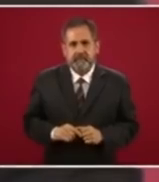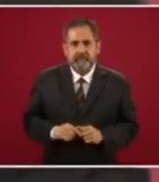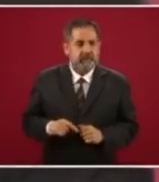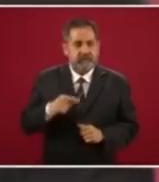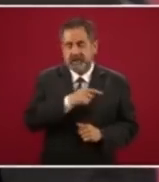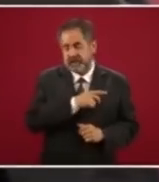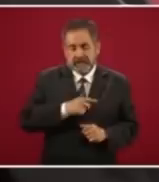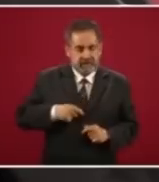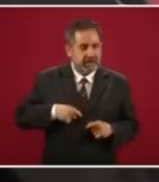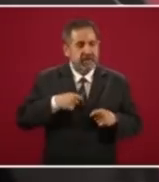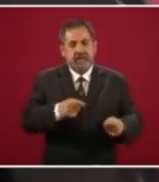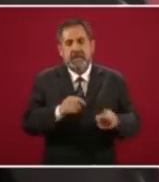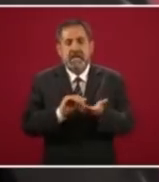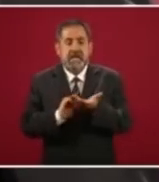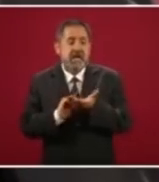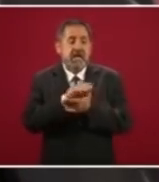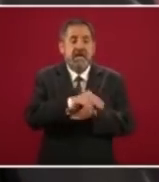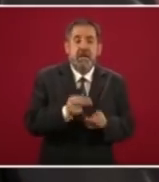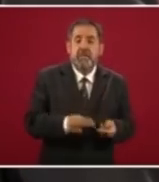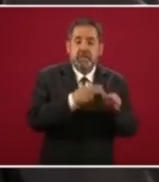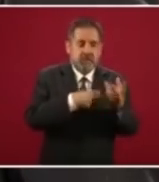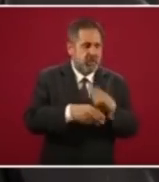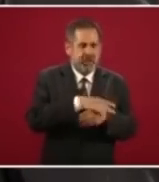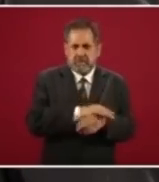están garantizadas sus inversiones.